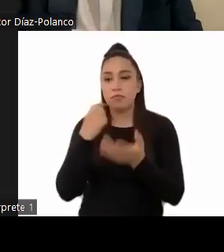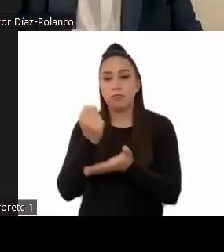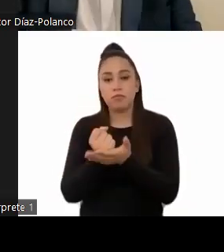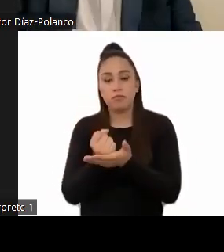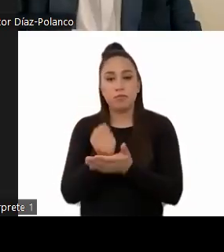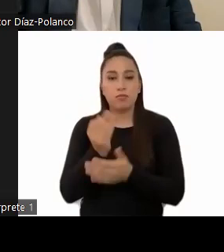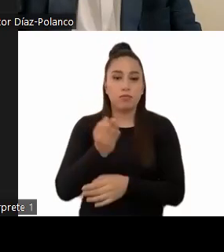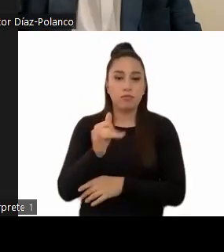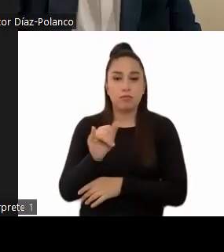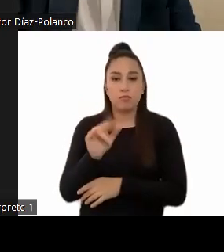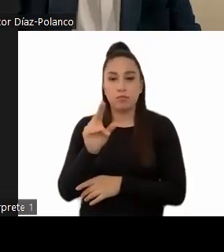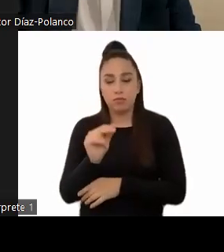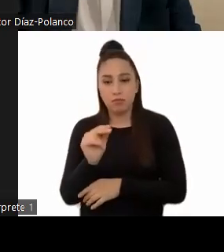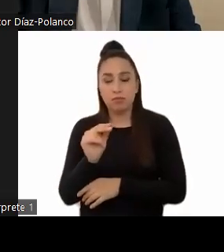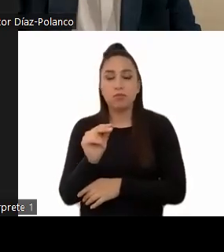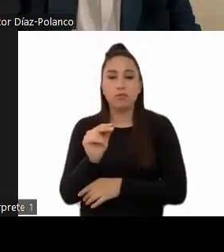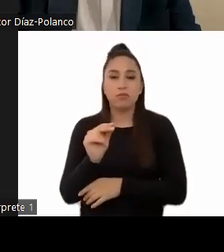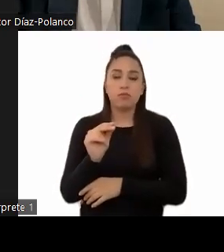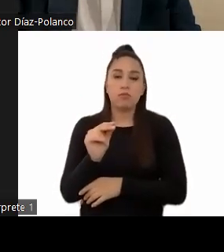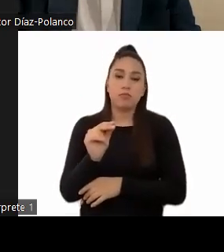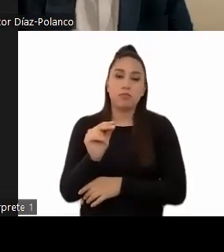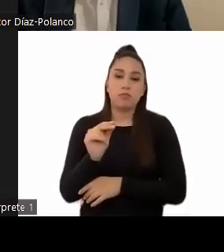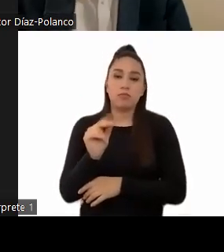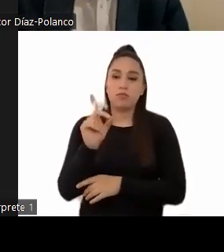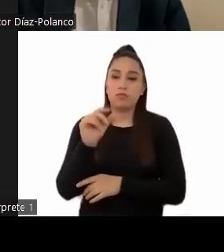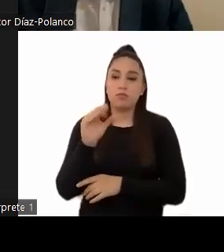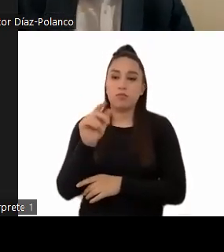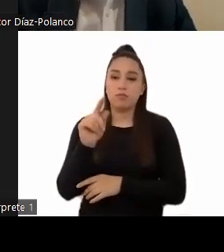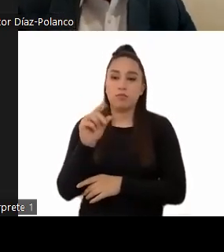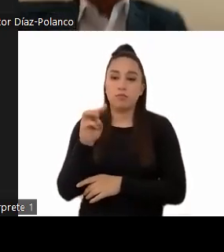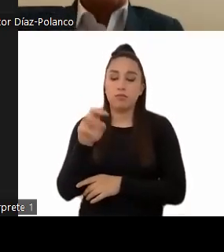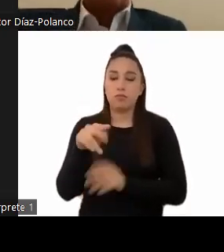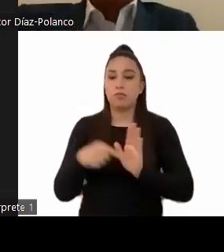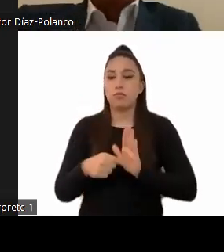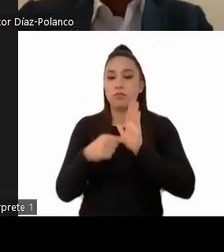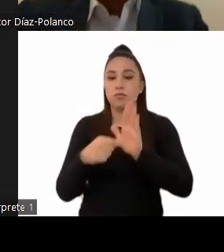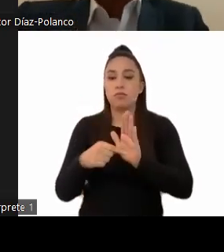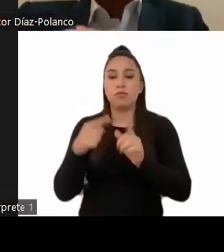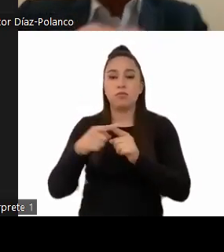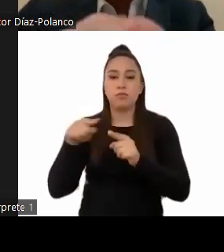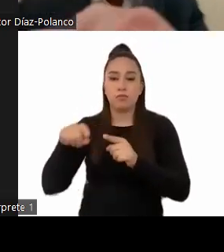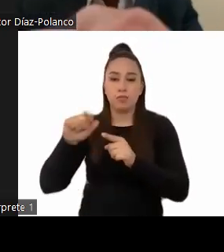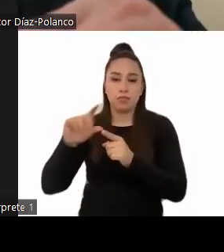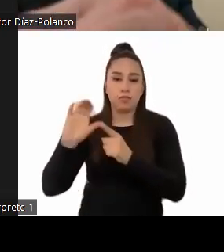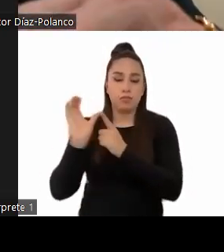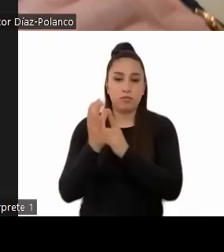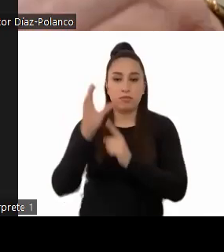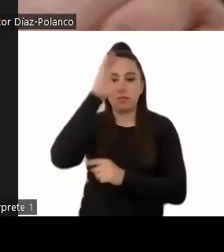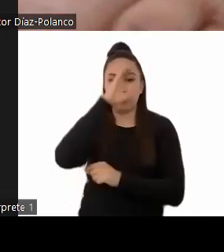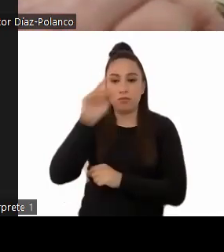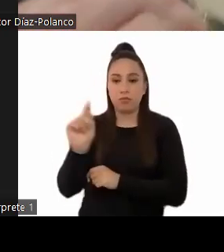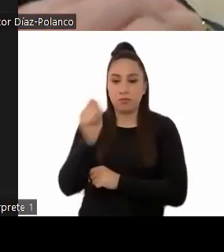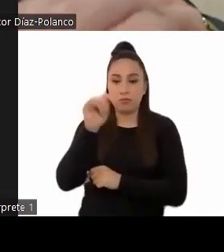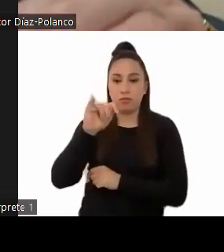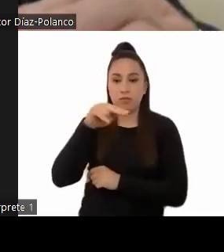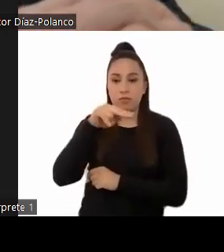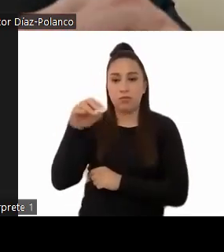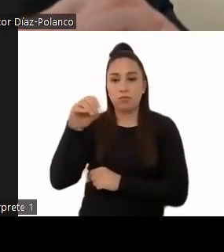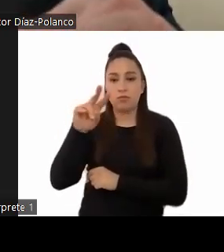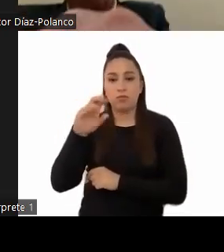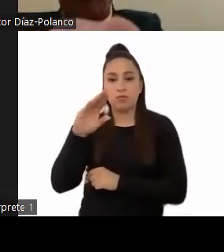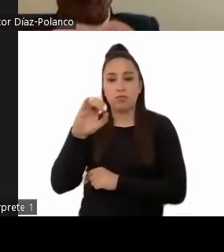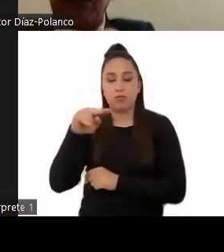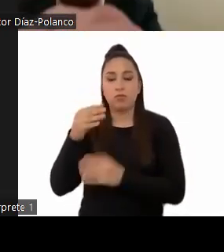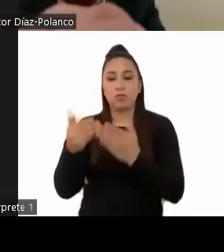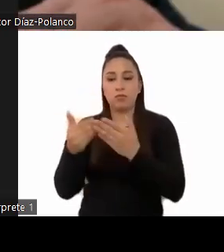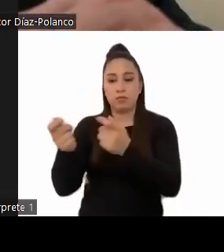discusión y, en su caso, aprobación del dictamen que presenta la Comisión de Ciencia, Tecnología e Innovación relativo a la iniciativa